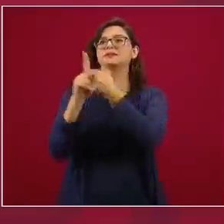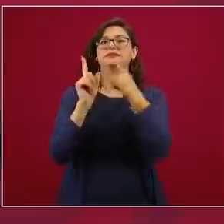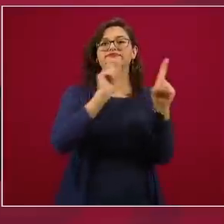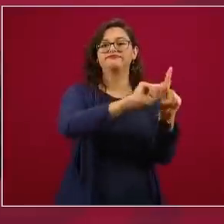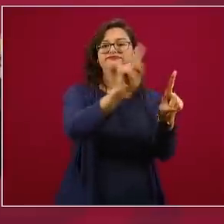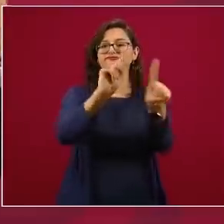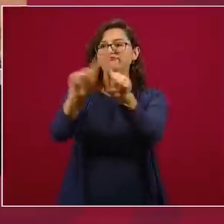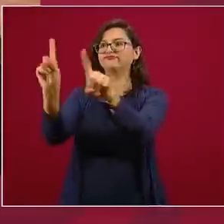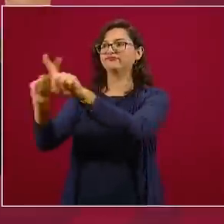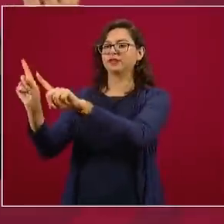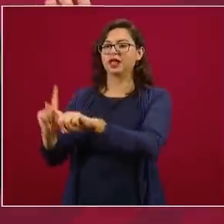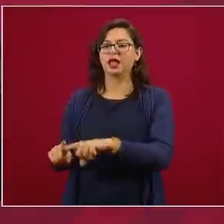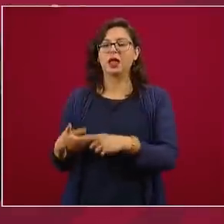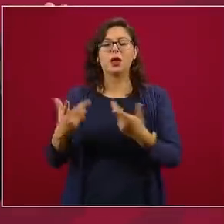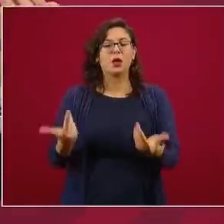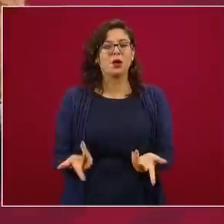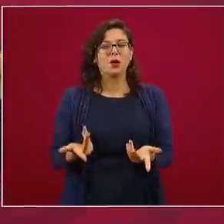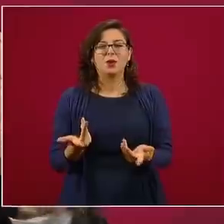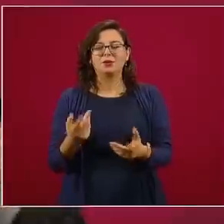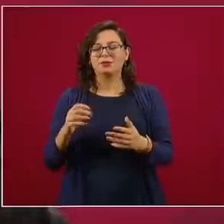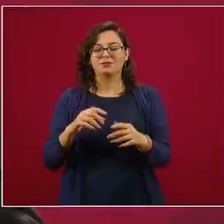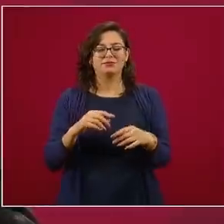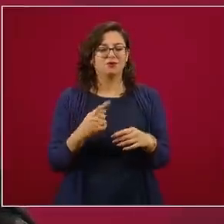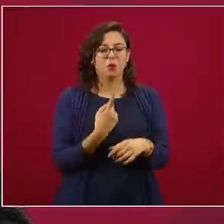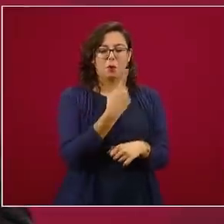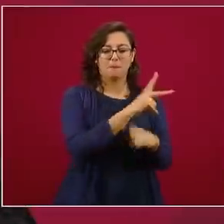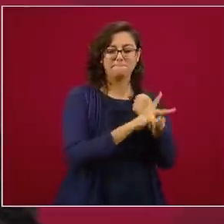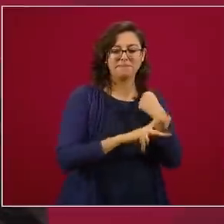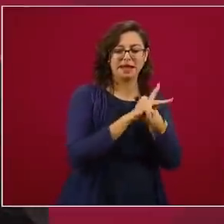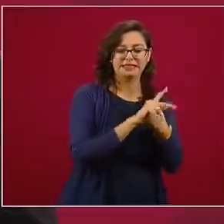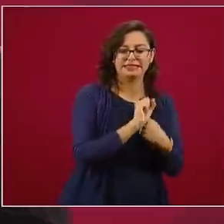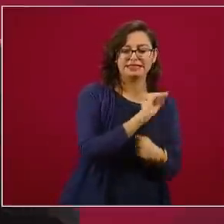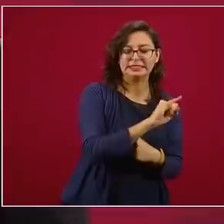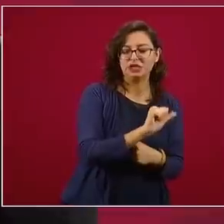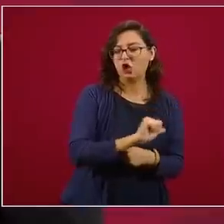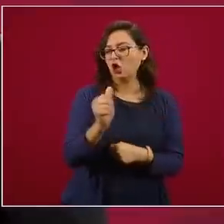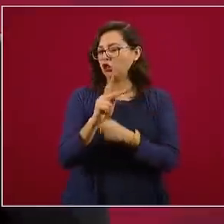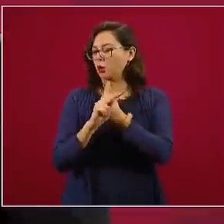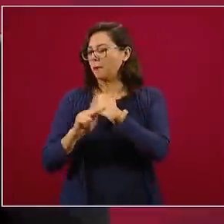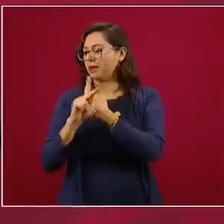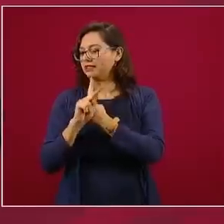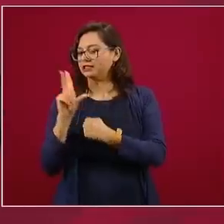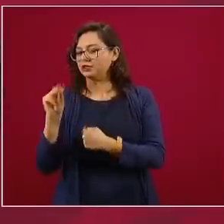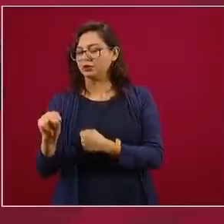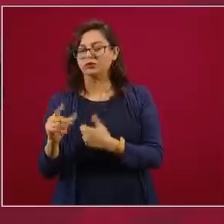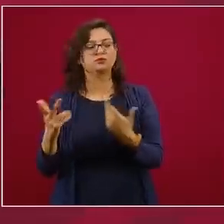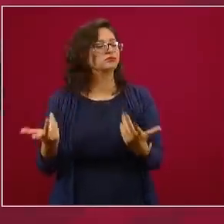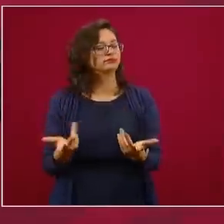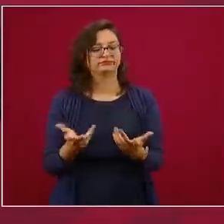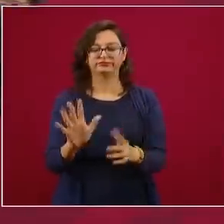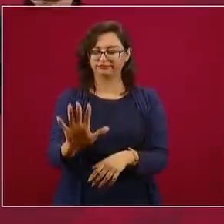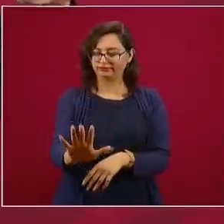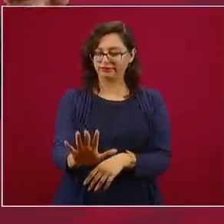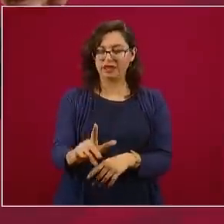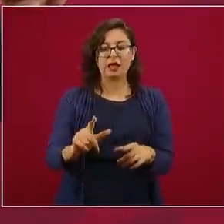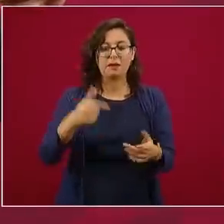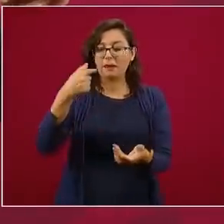muy extraño que una autoridad regulatoria dijera que sí y otra que no. Pero tu pregunta es, ¿solo se autoriza en México? No, se autoriza